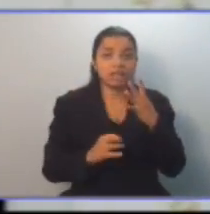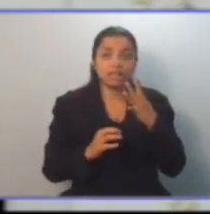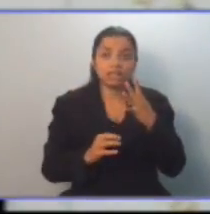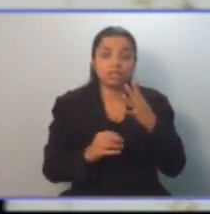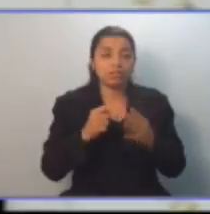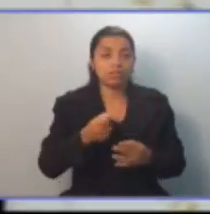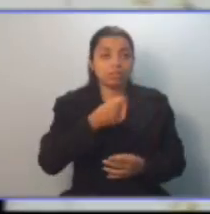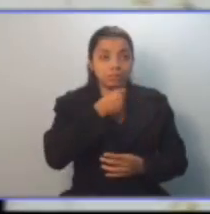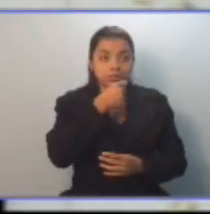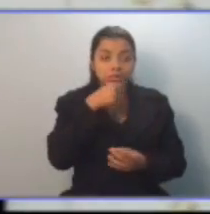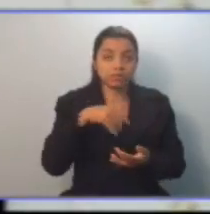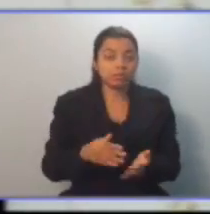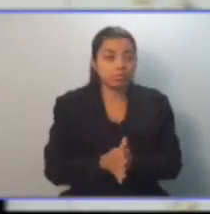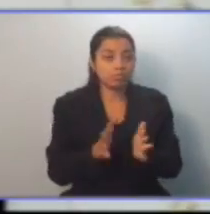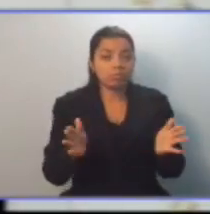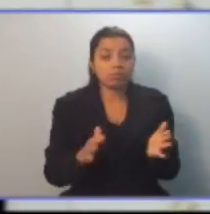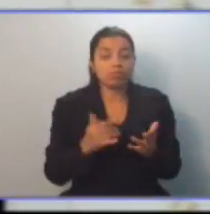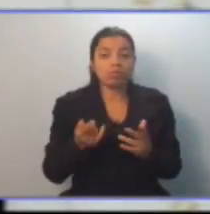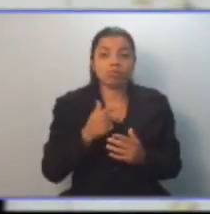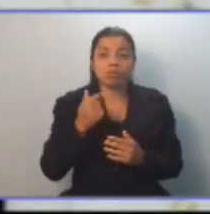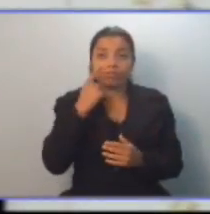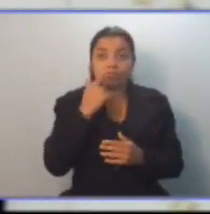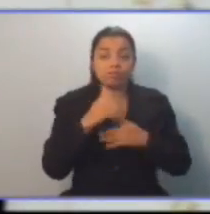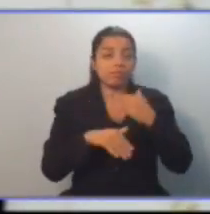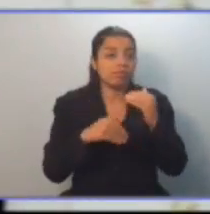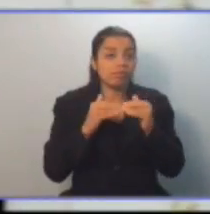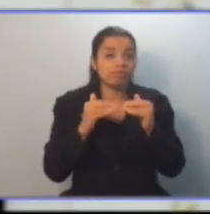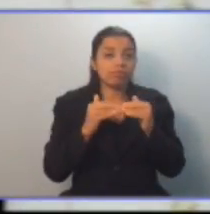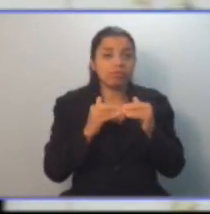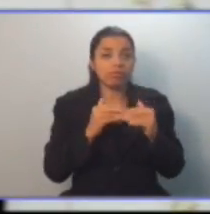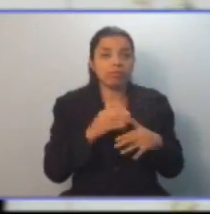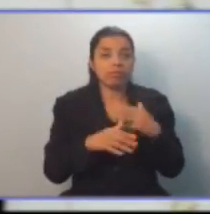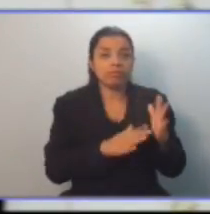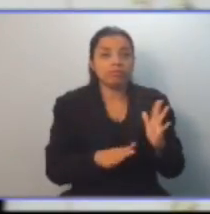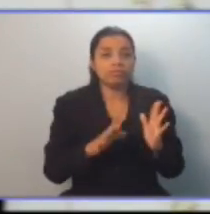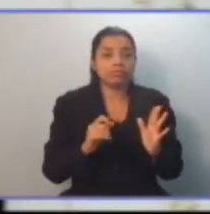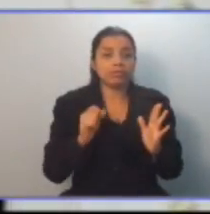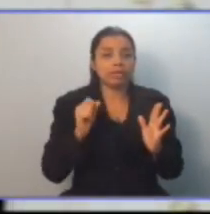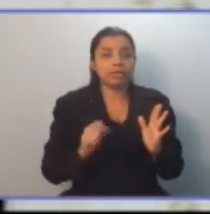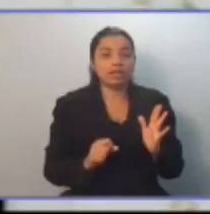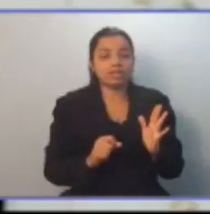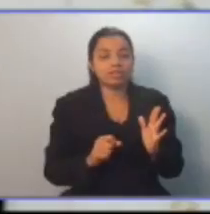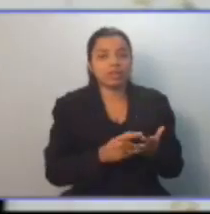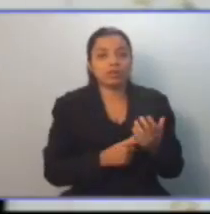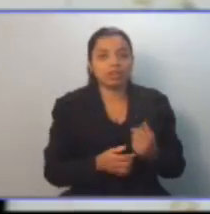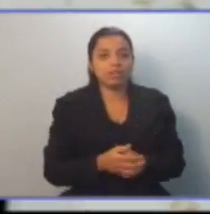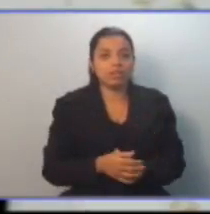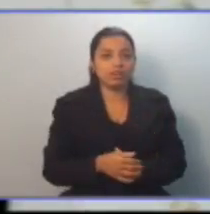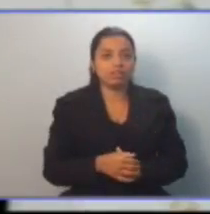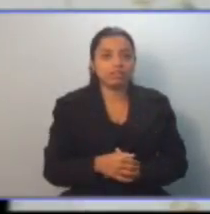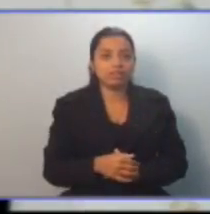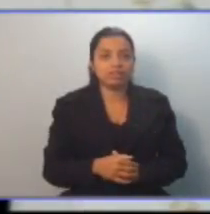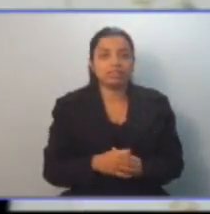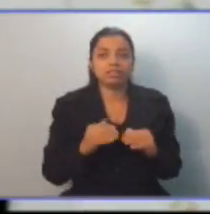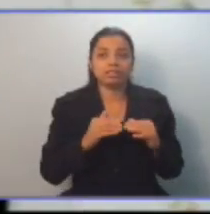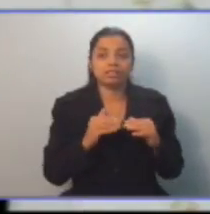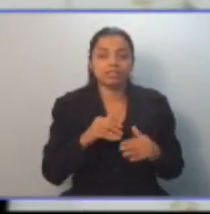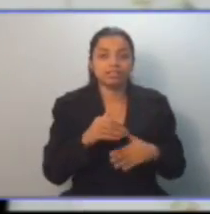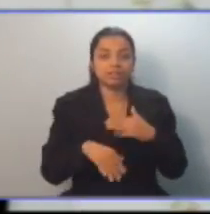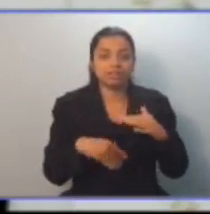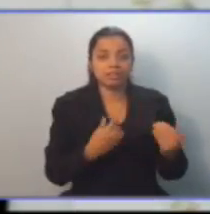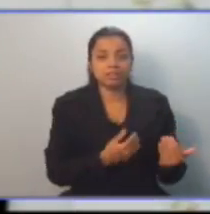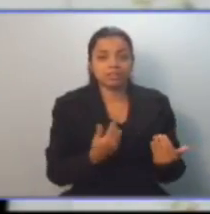la Información Pública. Reservas y confidencialidades que también tienen que estar debidamente motivadas y fundamentadas, ¿verdad? No, para que no quede ámbito ahí a